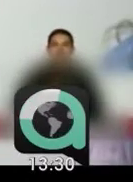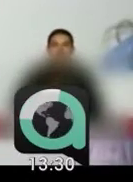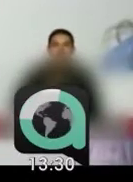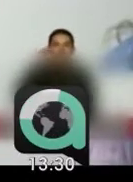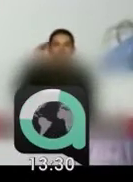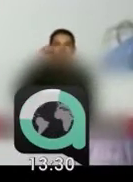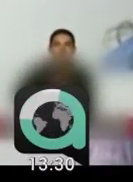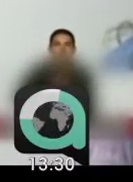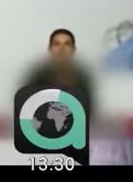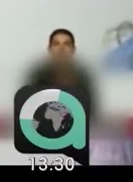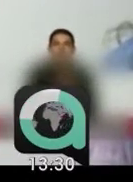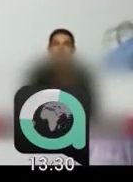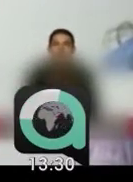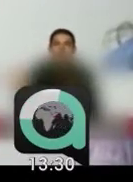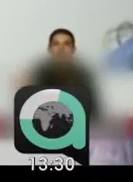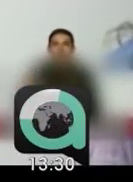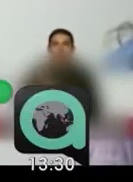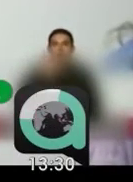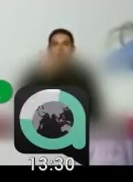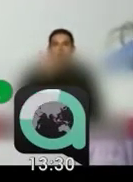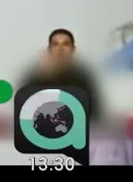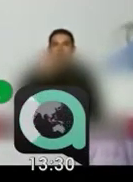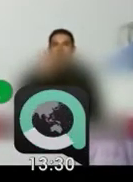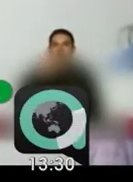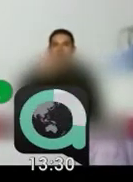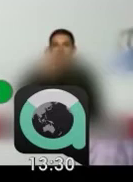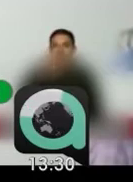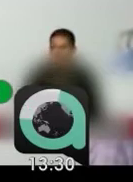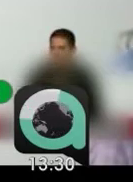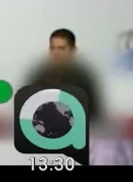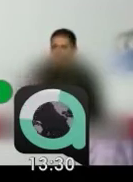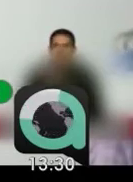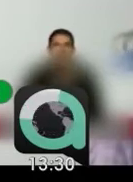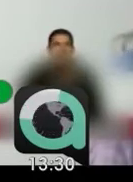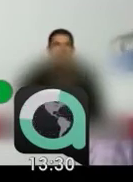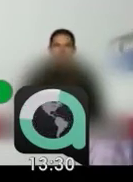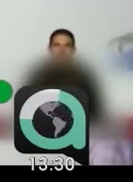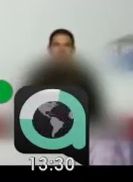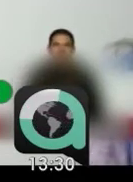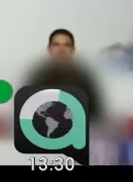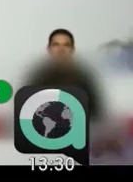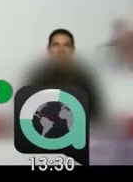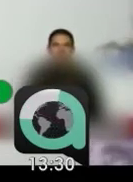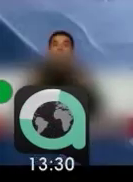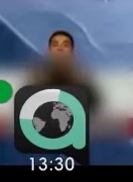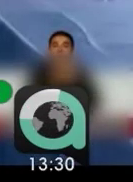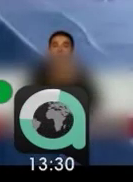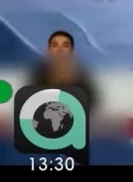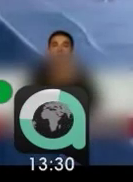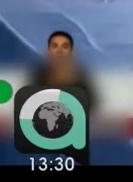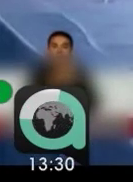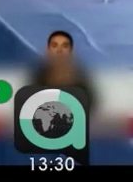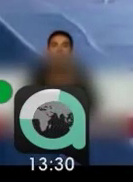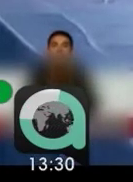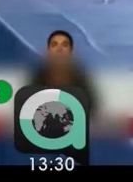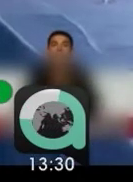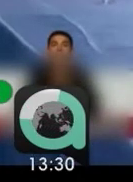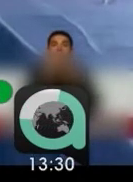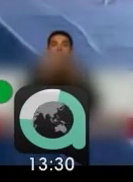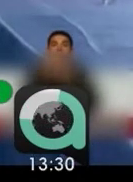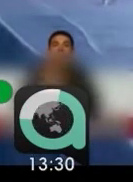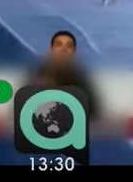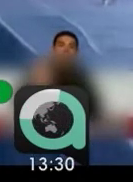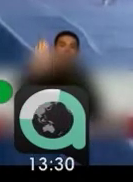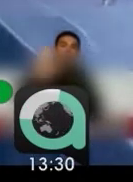Que deja sin efecto el decreto 883. El gobierno de Ecuador y el